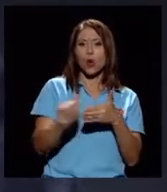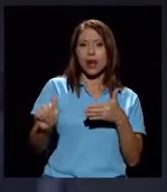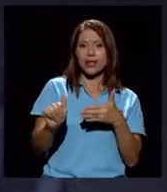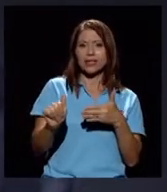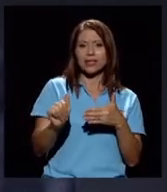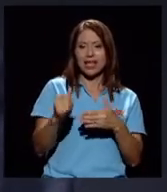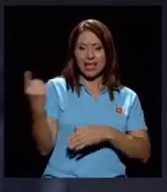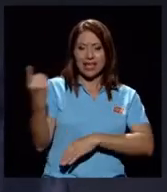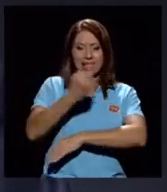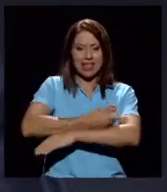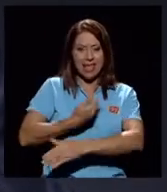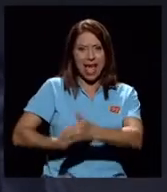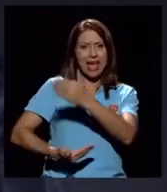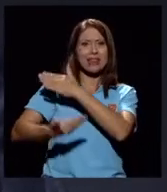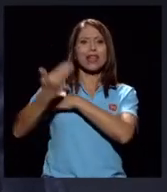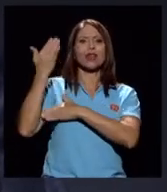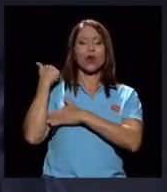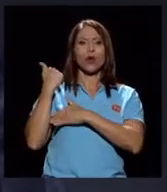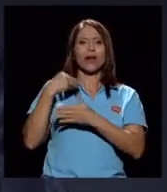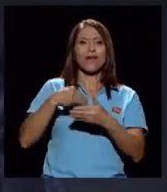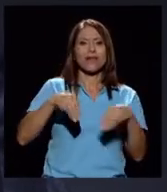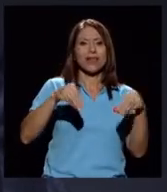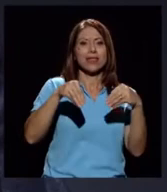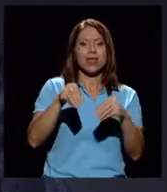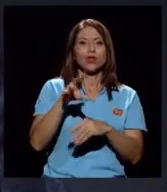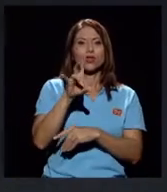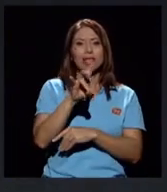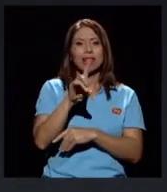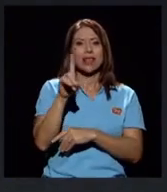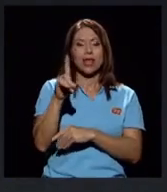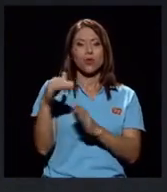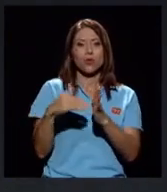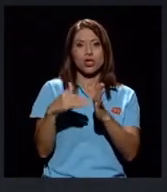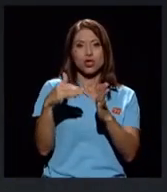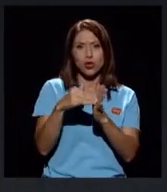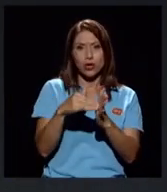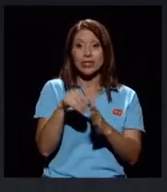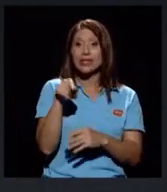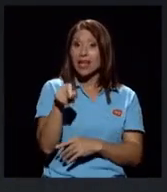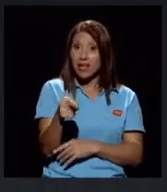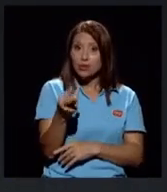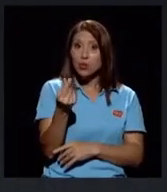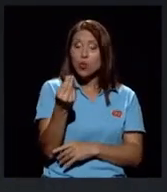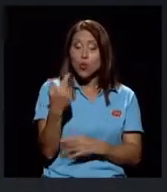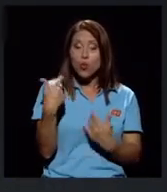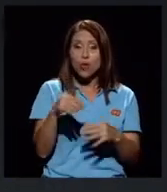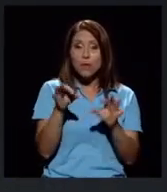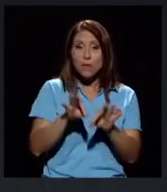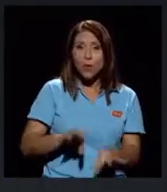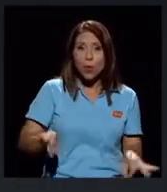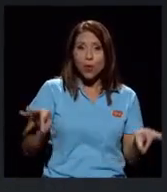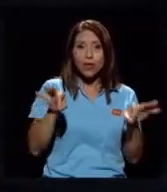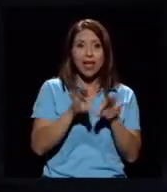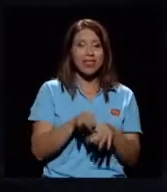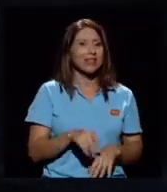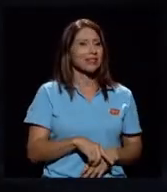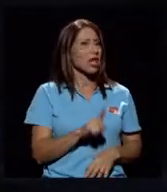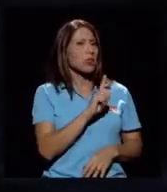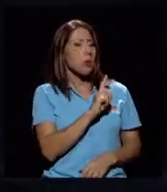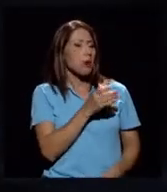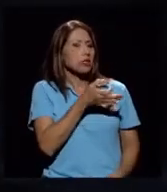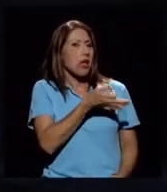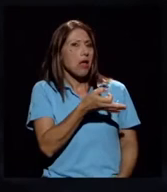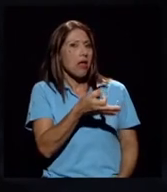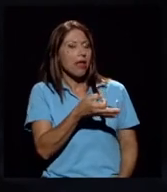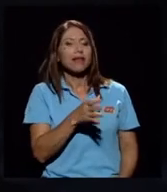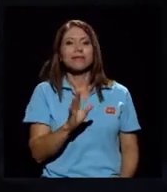71 millones que son montos importantes de verdad meses lópez eta y un cuerpo me explican